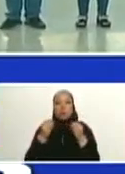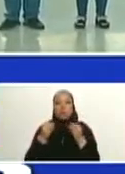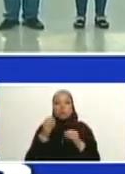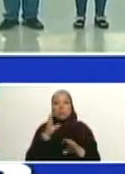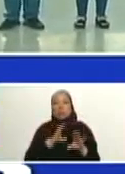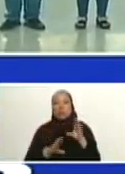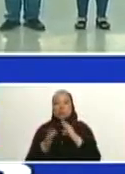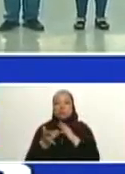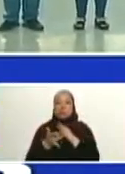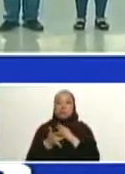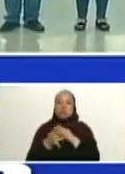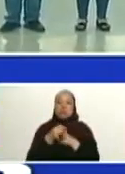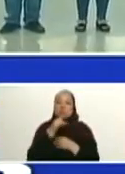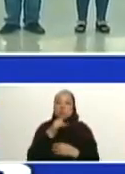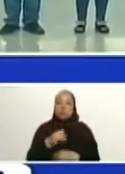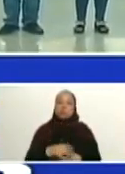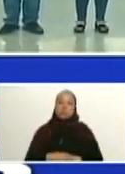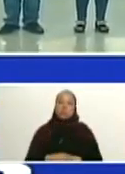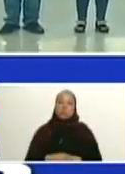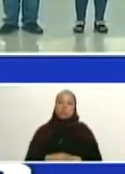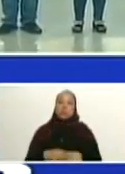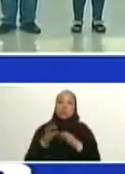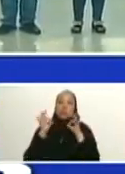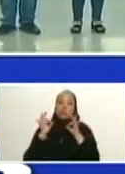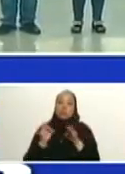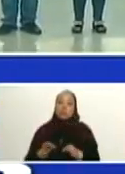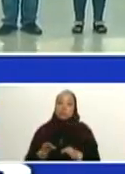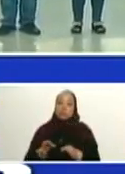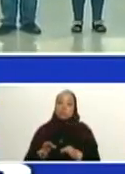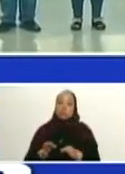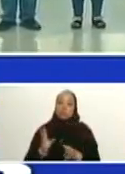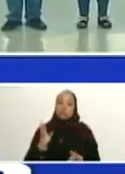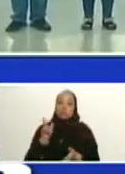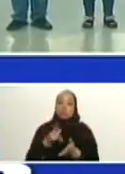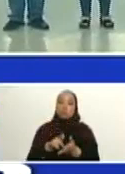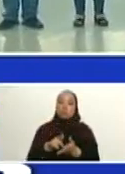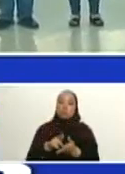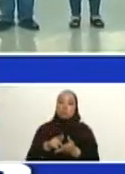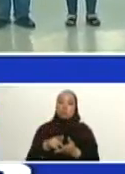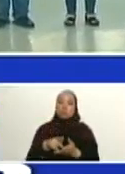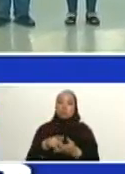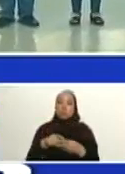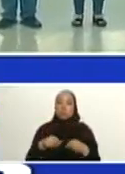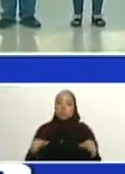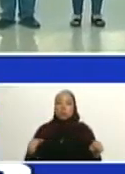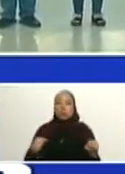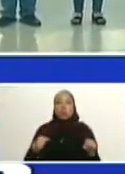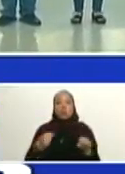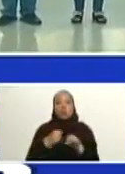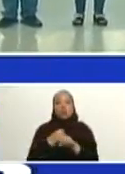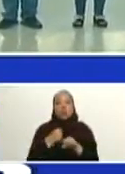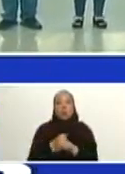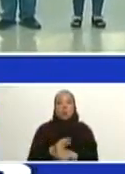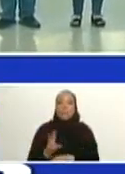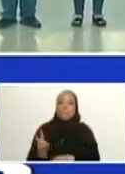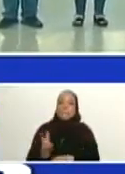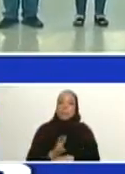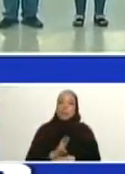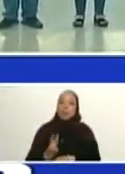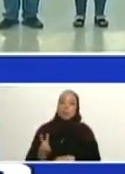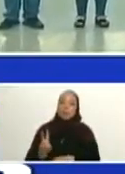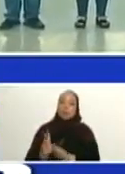ciencia, tengan la seguridad de que estamos sembrando una Venezuela